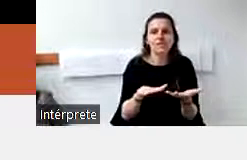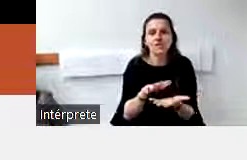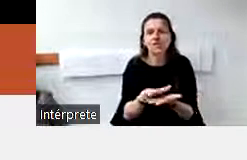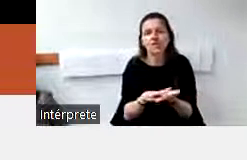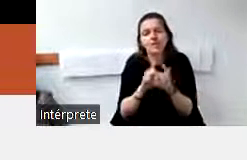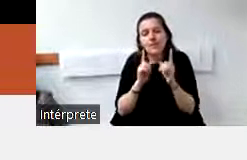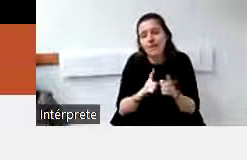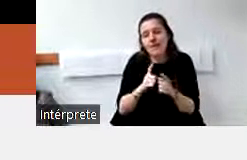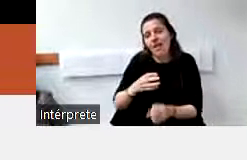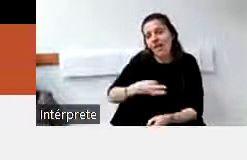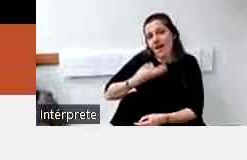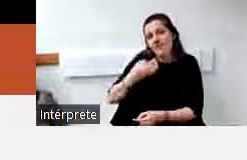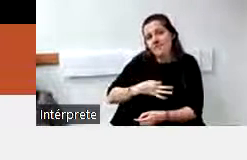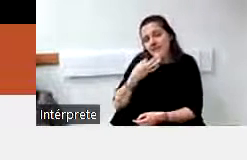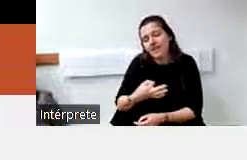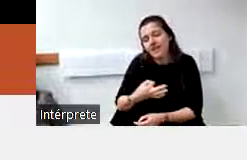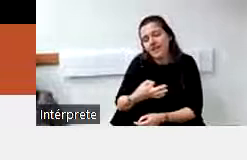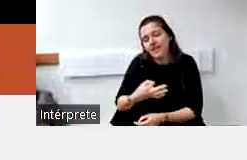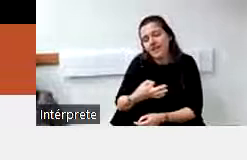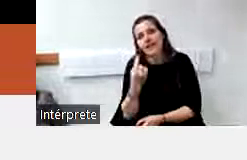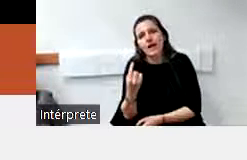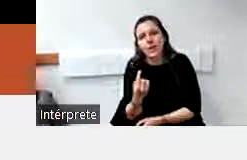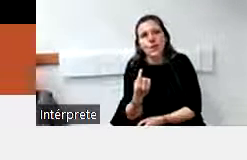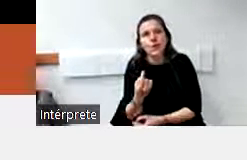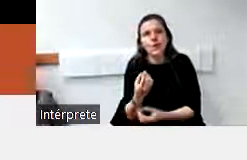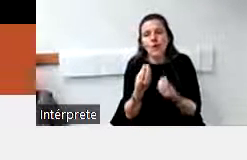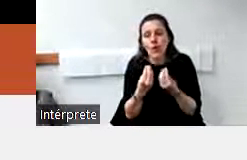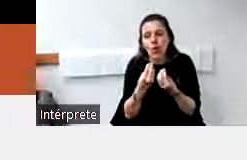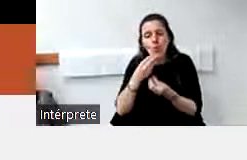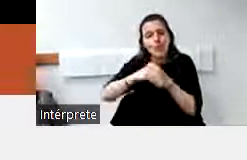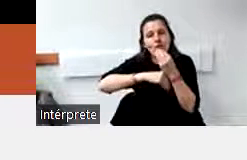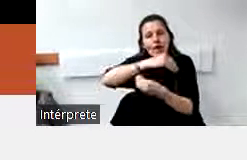vida, depende de cómo se conversa en la familia